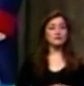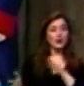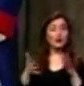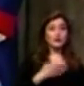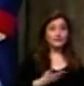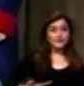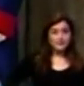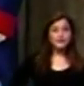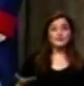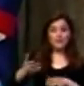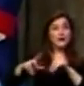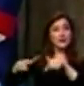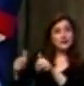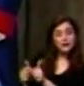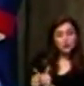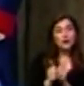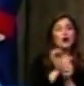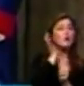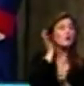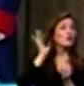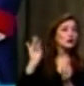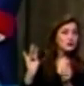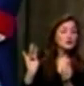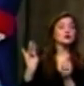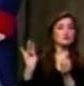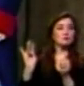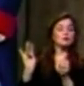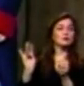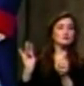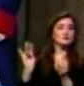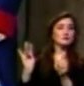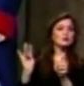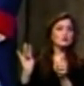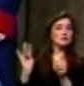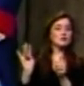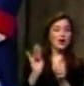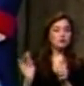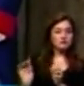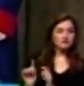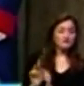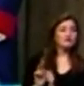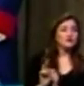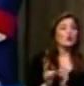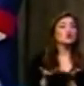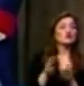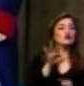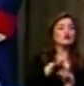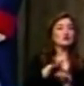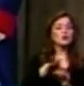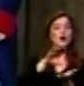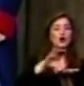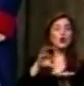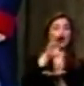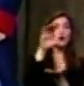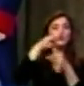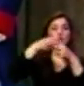El presidente Lenín Moreno acompañó a su esposa Rocío González a sufragar en el recinto del